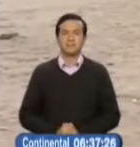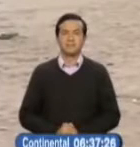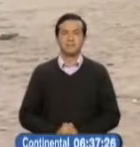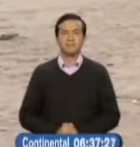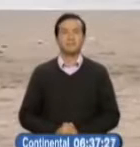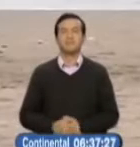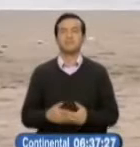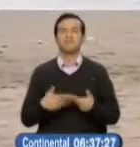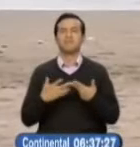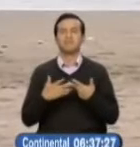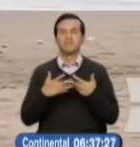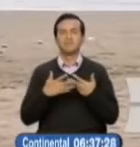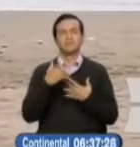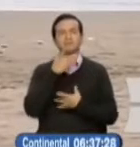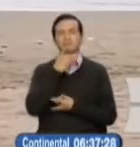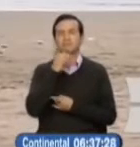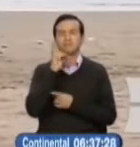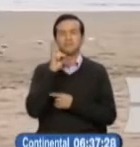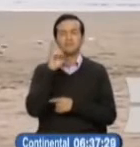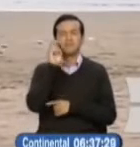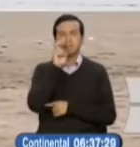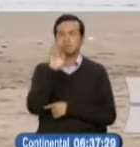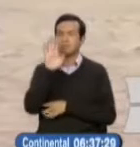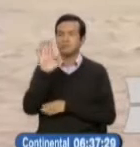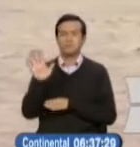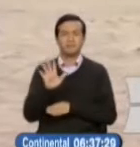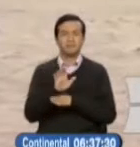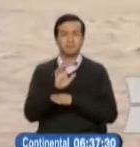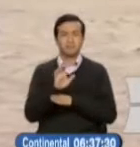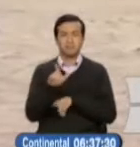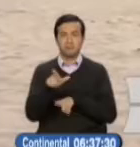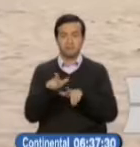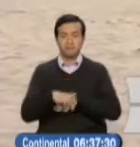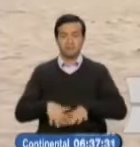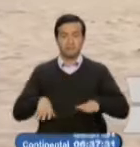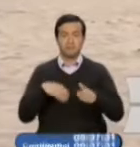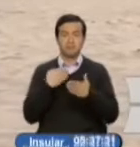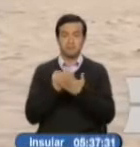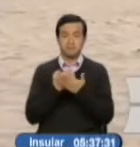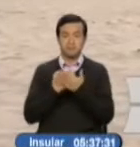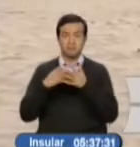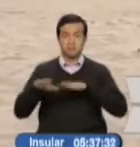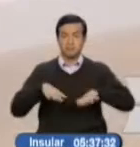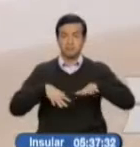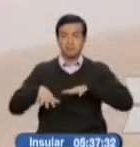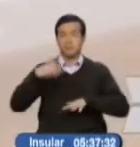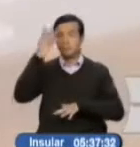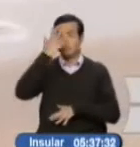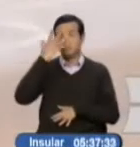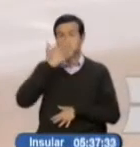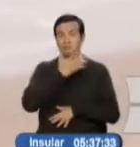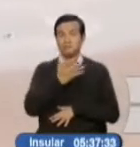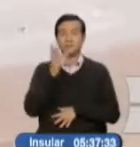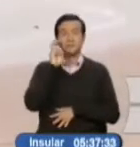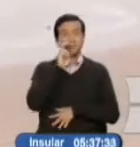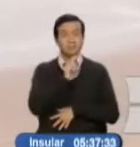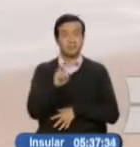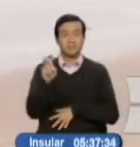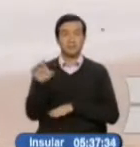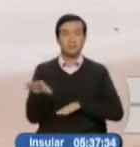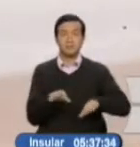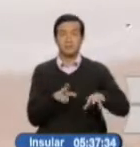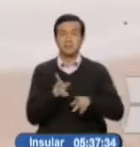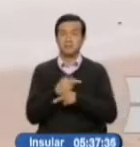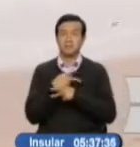es el imán que atrae a turistas de todo el país y es uno de los ejes que mueve la economía esmeraldeña. El turismo es una actividad